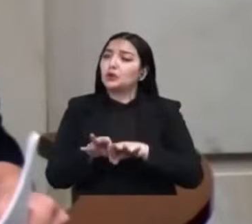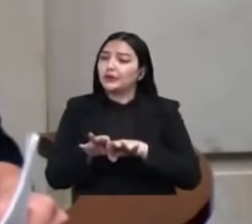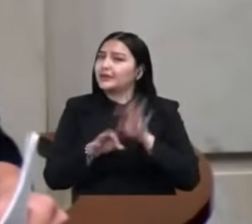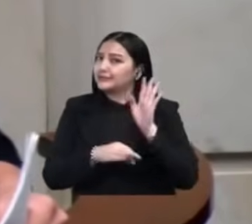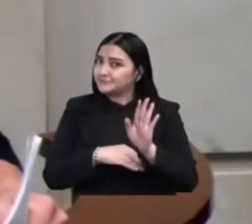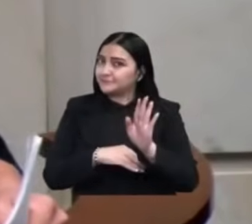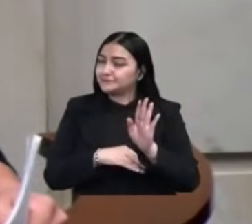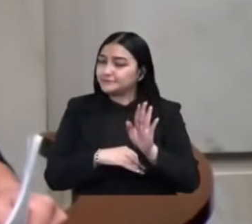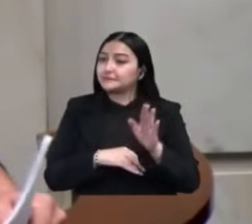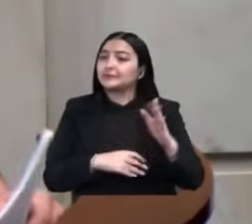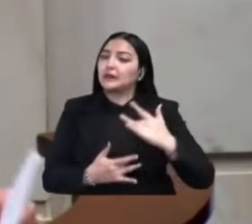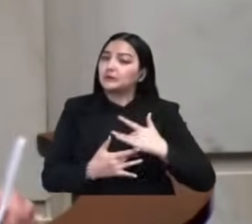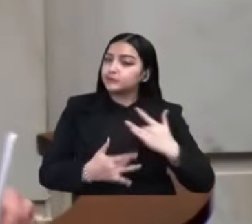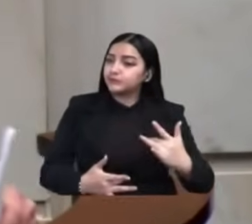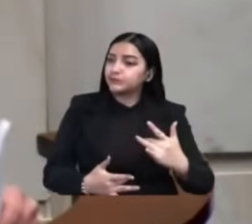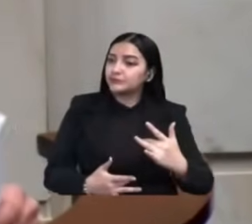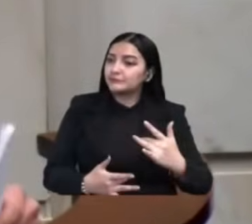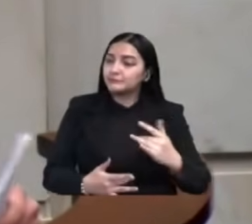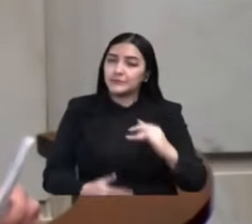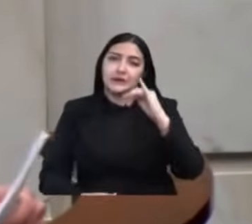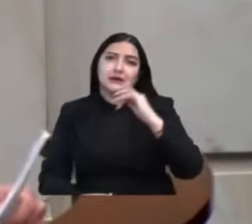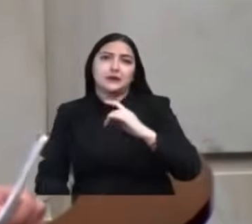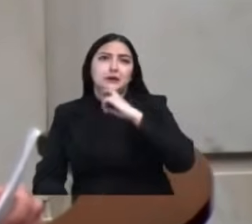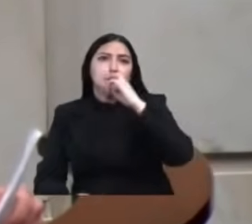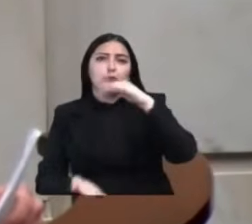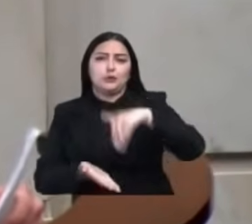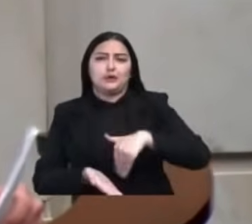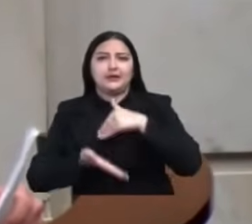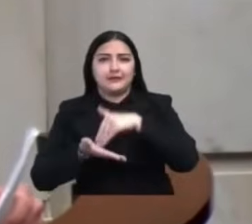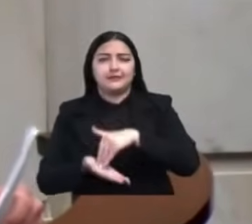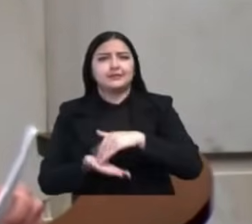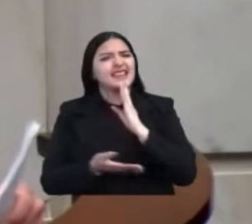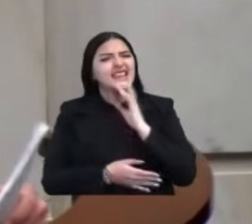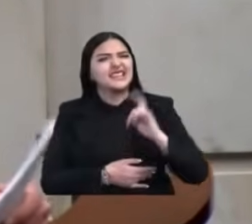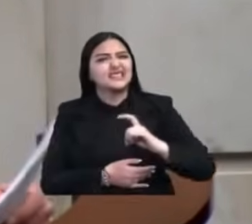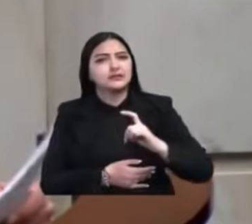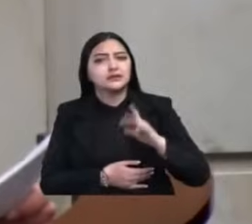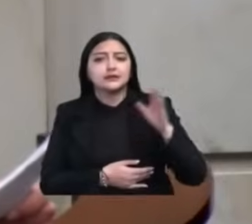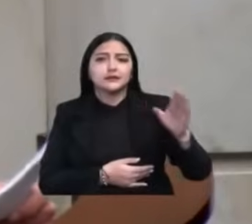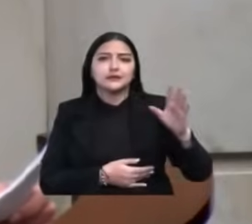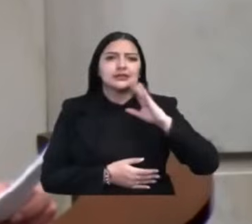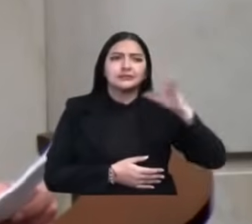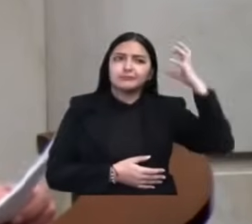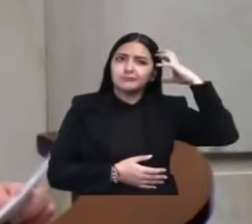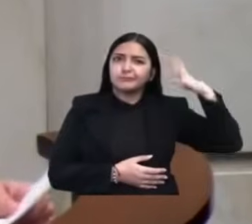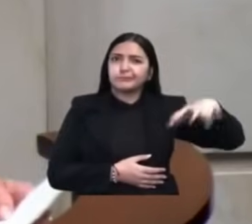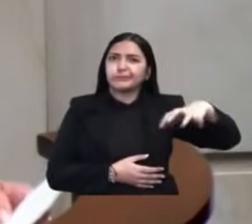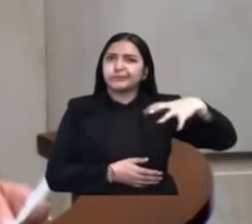todo, garantizó la impunidad. ¿Que necesitaban quiénes? El cerebro de esta